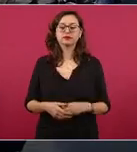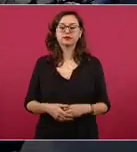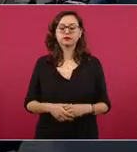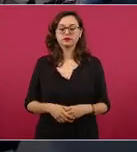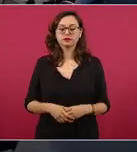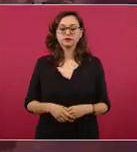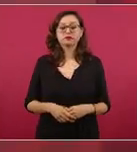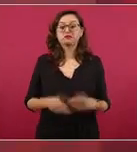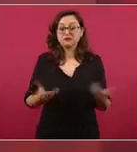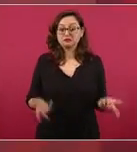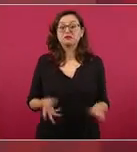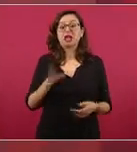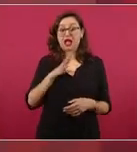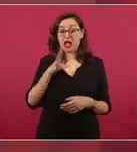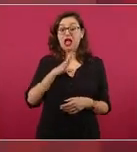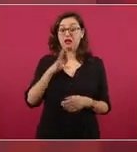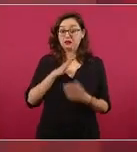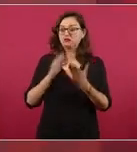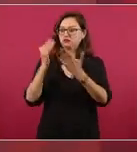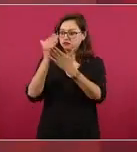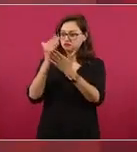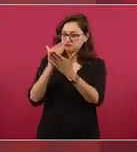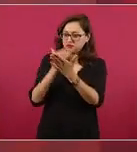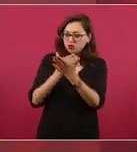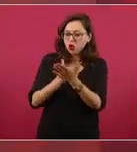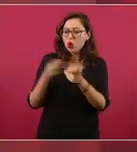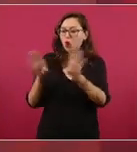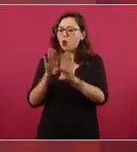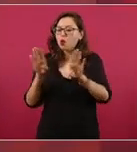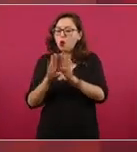Hay hasta manuales sobre eso.